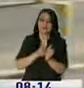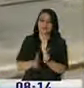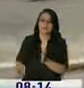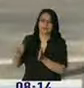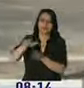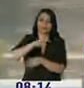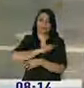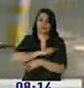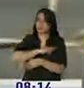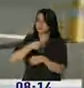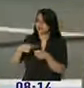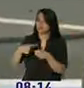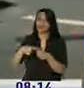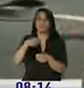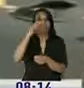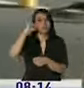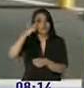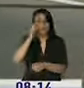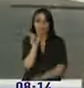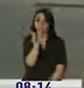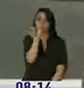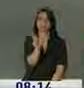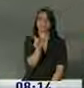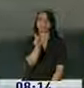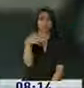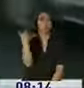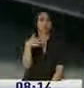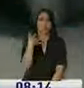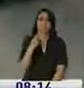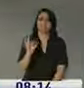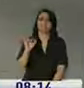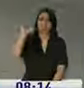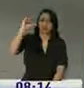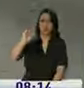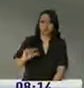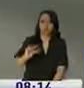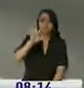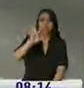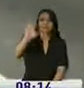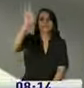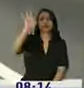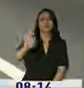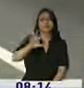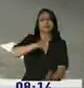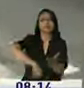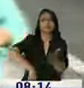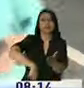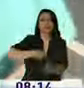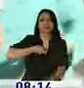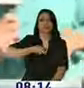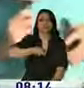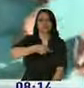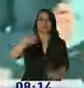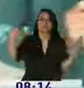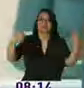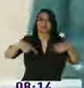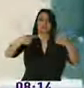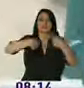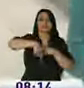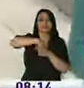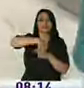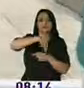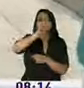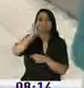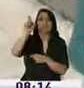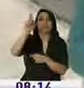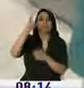Recuerde que estos tags economizan un 29% del total del valor de la recarga de estas 100 pasadas. Así